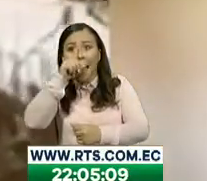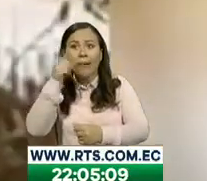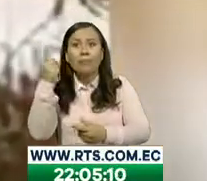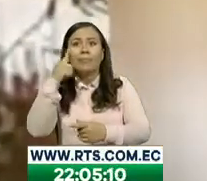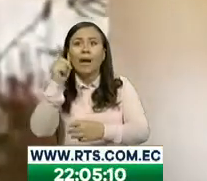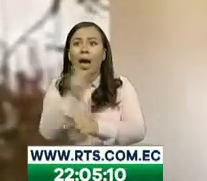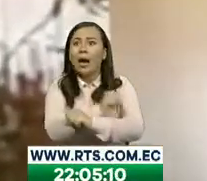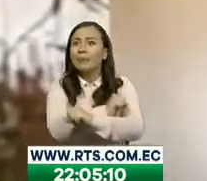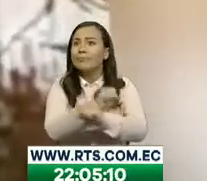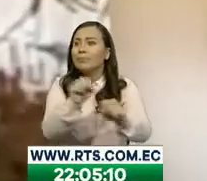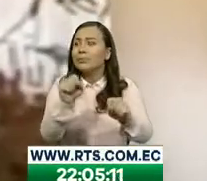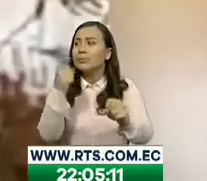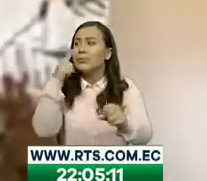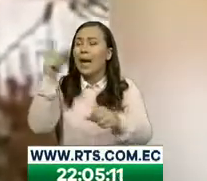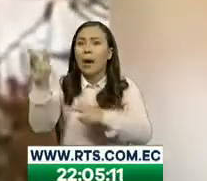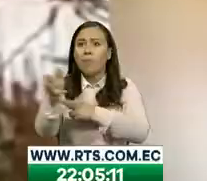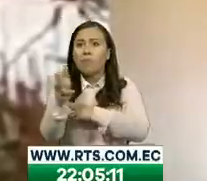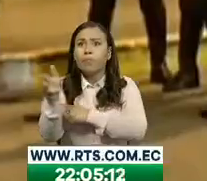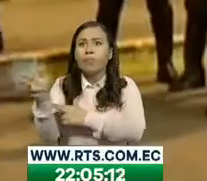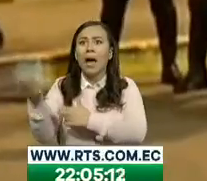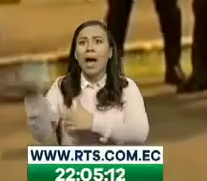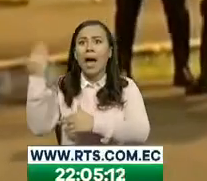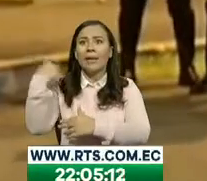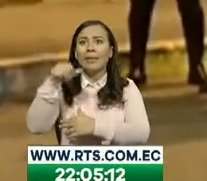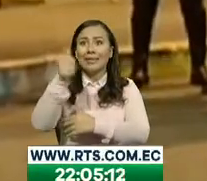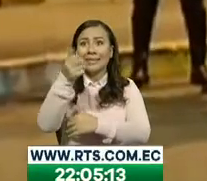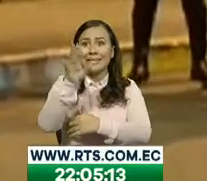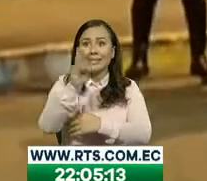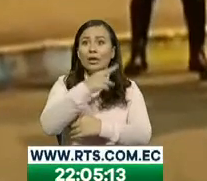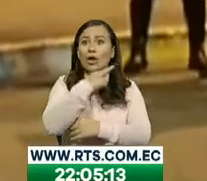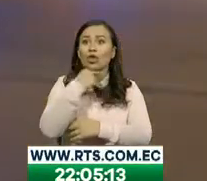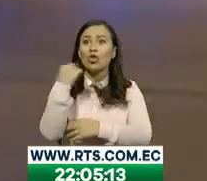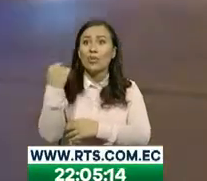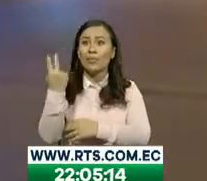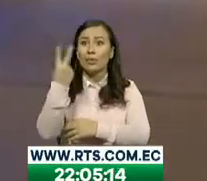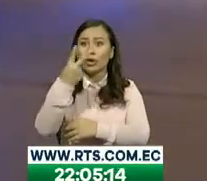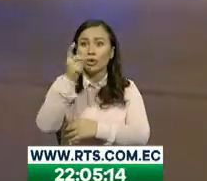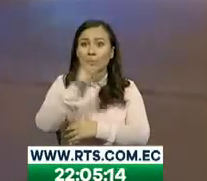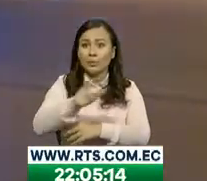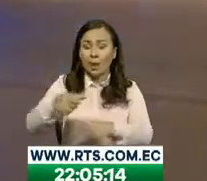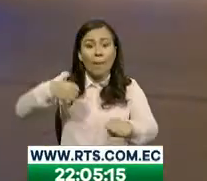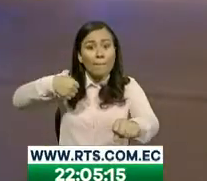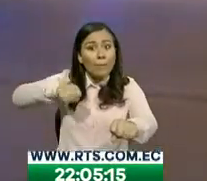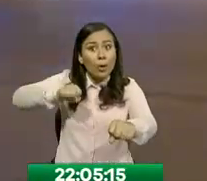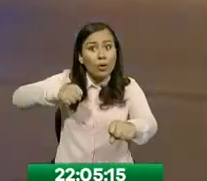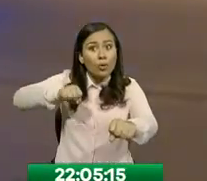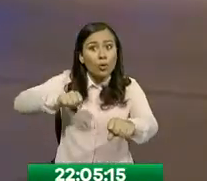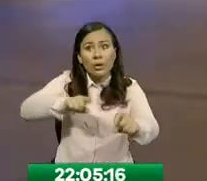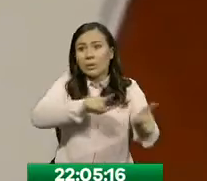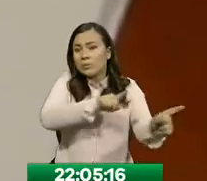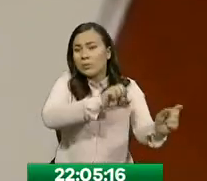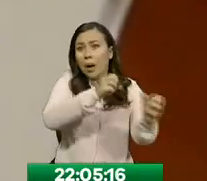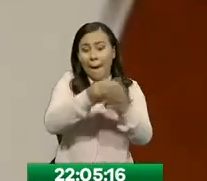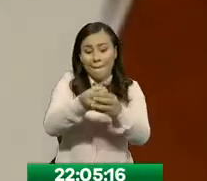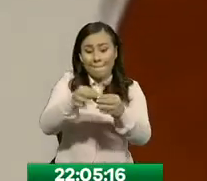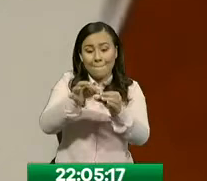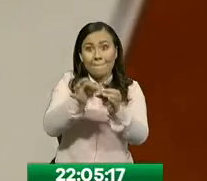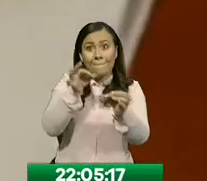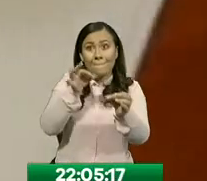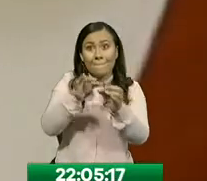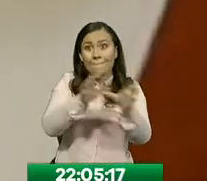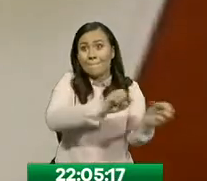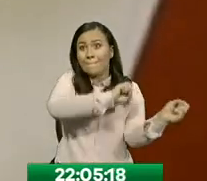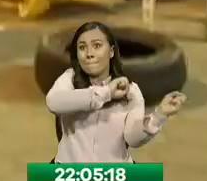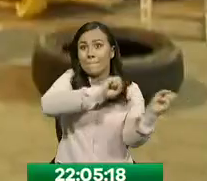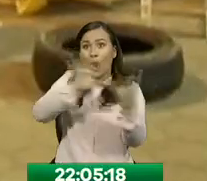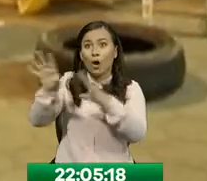quien presuntamente también el 17 de noviembre había enviado a dos sujetos en una motocicleta a lanzar otro de estos dispositivos